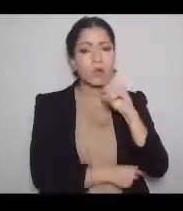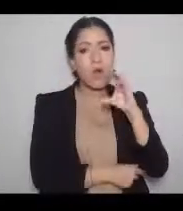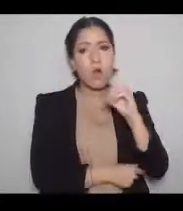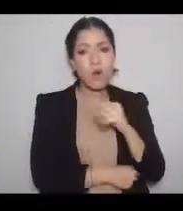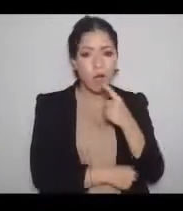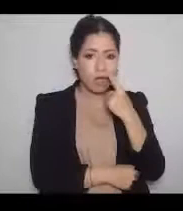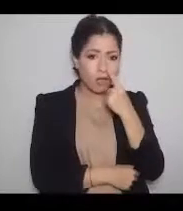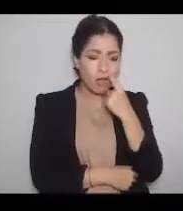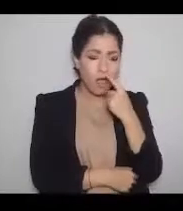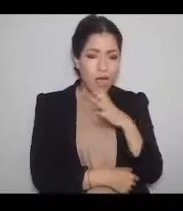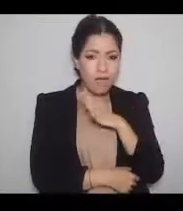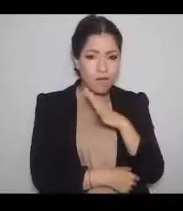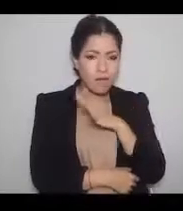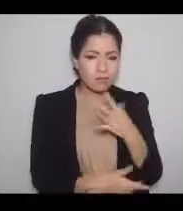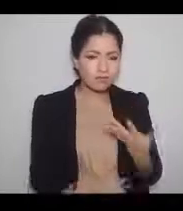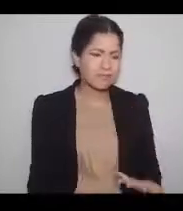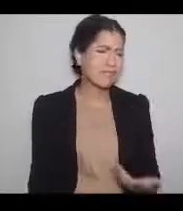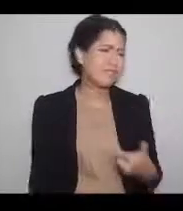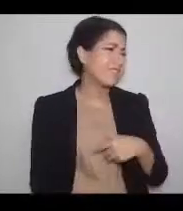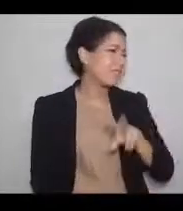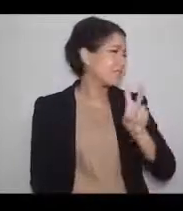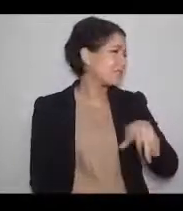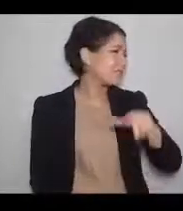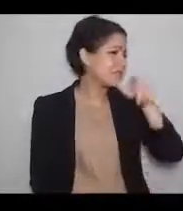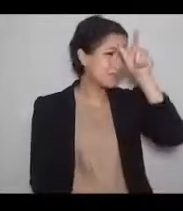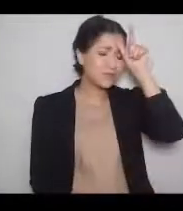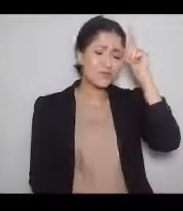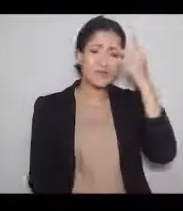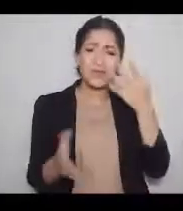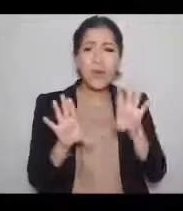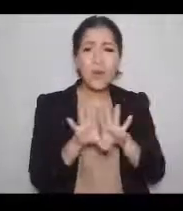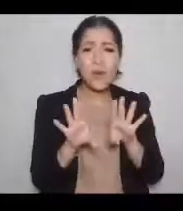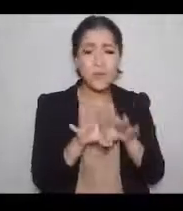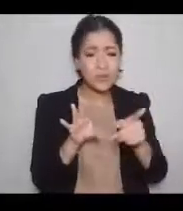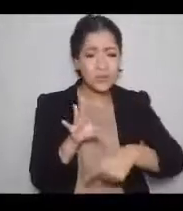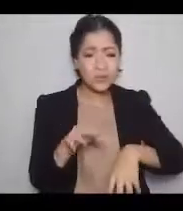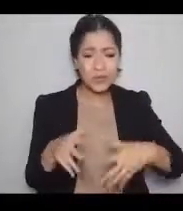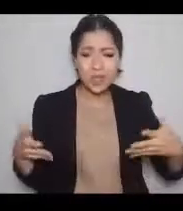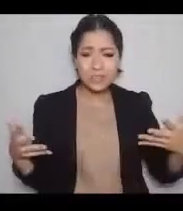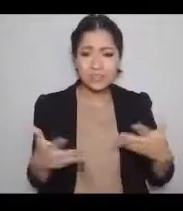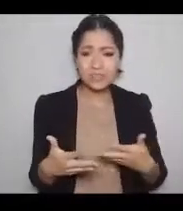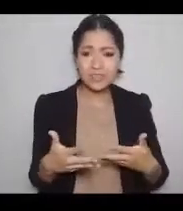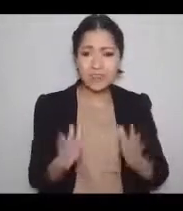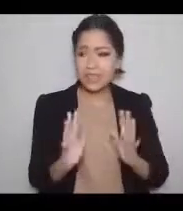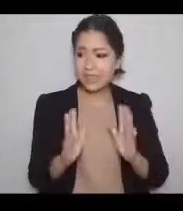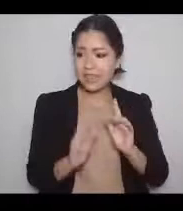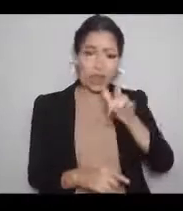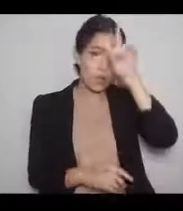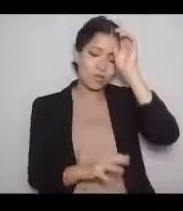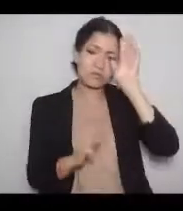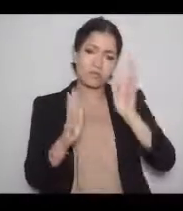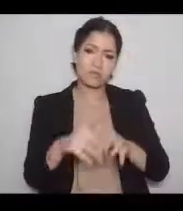No hace falta estar de mente para ser actor. No, no enloquecemos profesionalmente, ya llegamos locos.